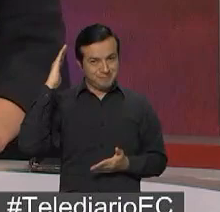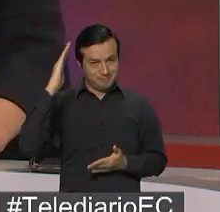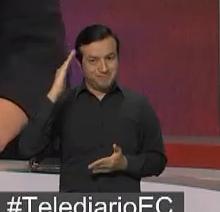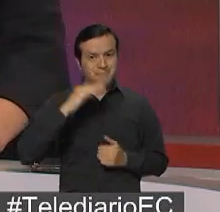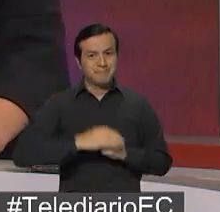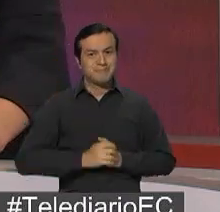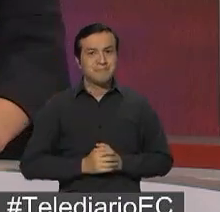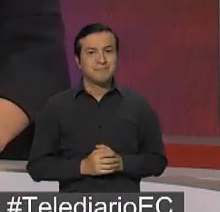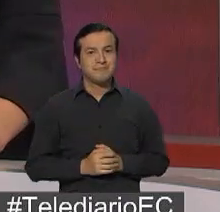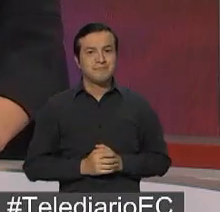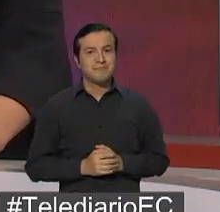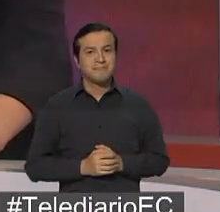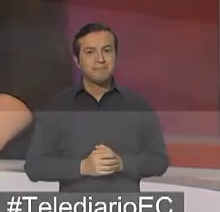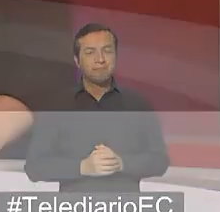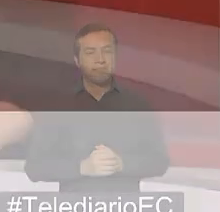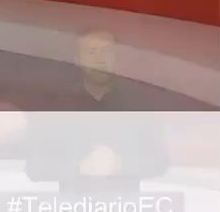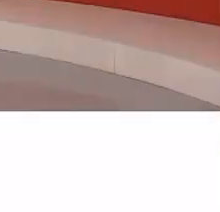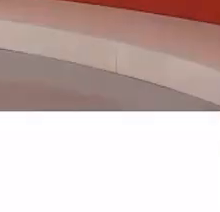mañana